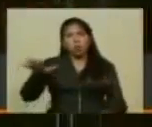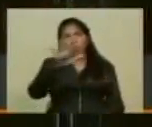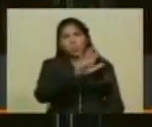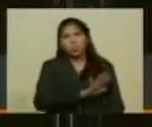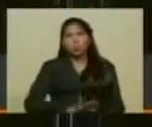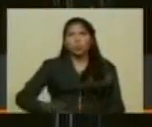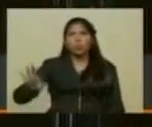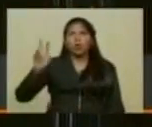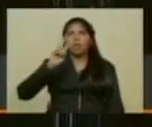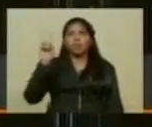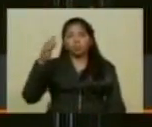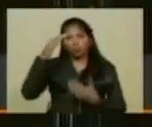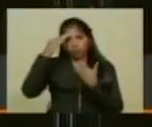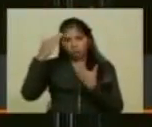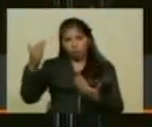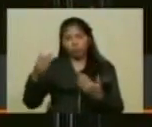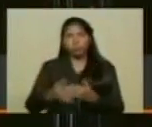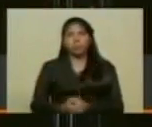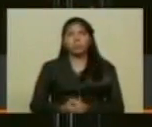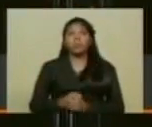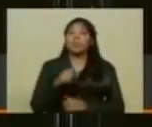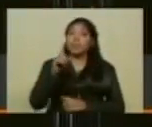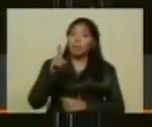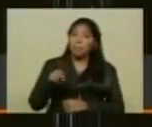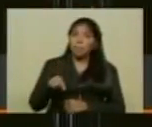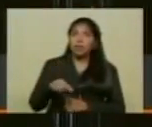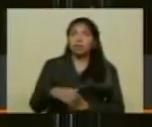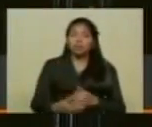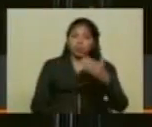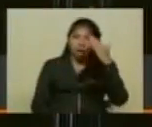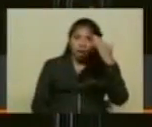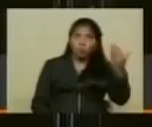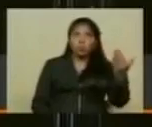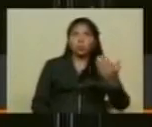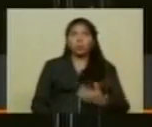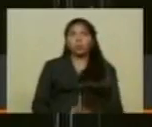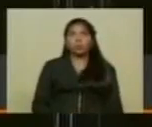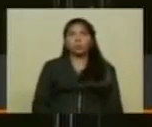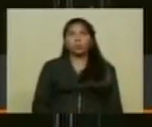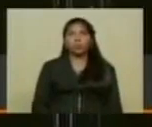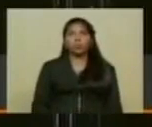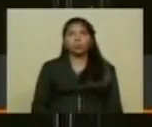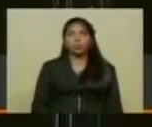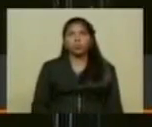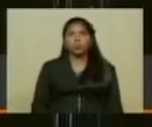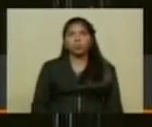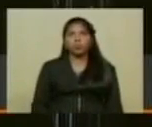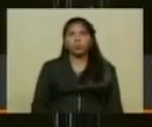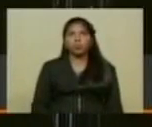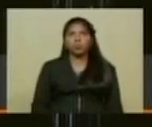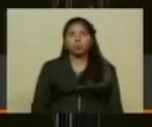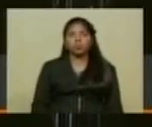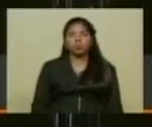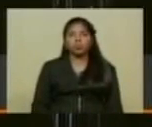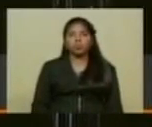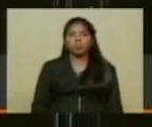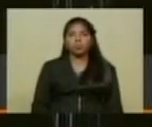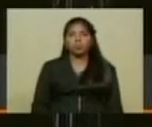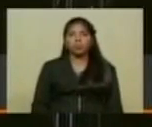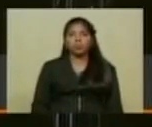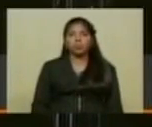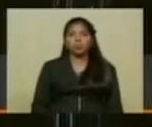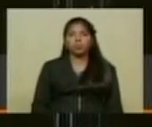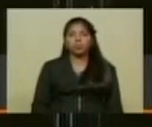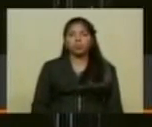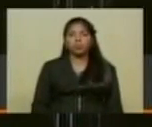Saludos. Igualmente quiero saludar a los oficiales que están al frente